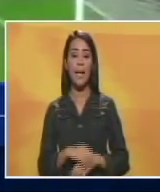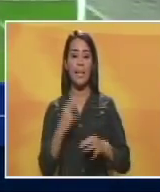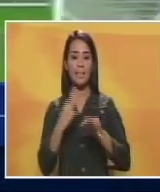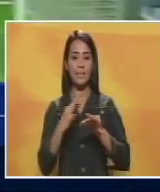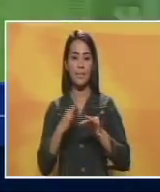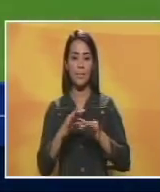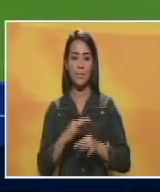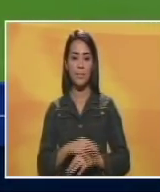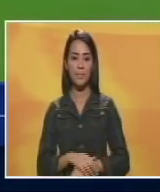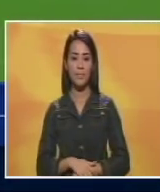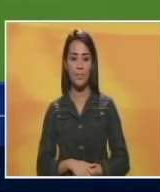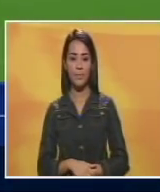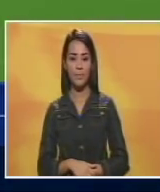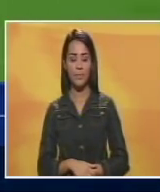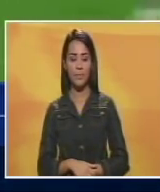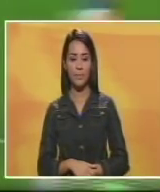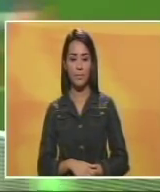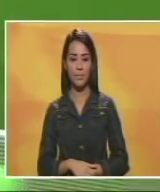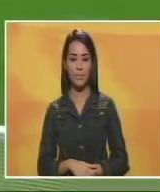septiembre.